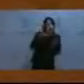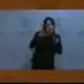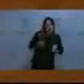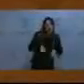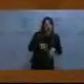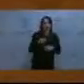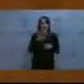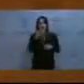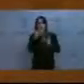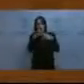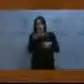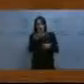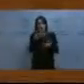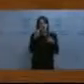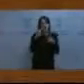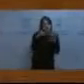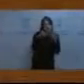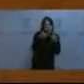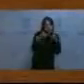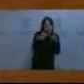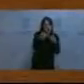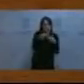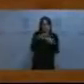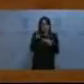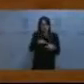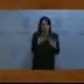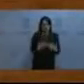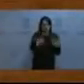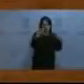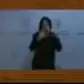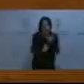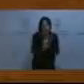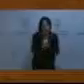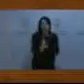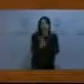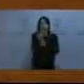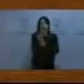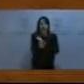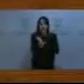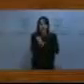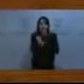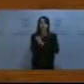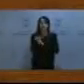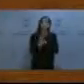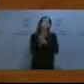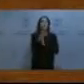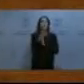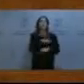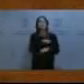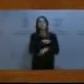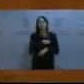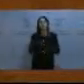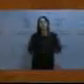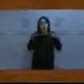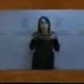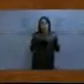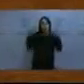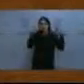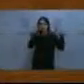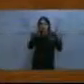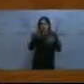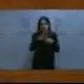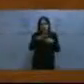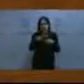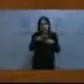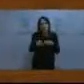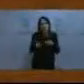los grupos parlamentarios de este Parlamento y, por supuesto, no atiendan a los consejos de orientación política, porque ustedes están